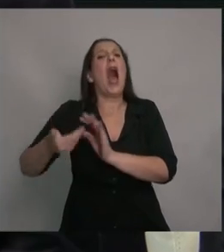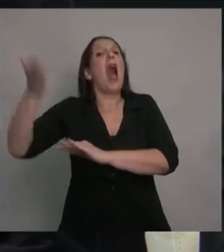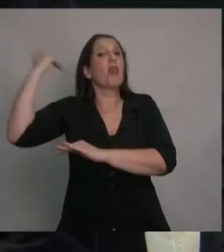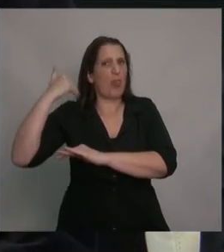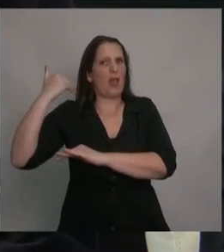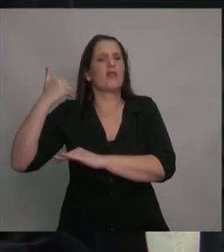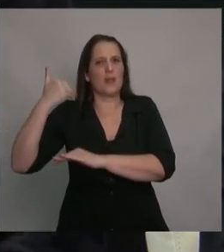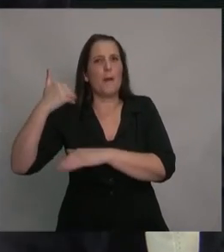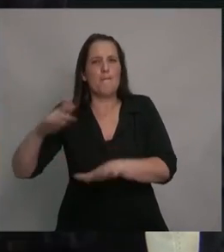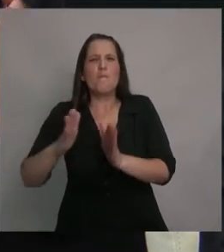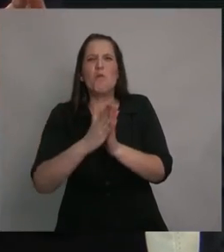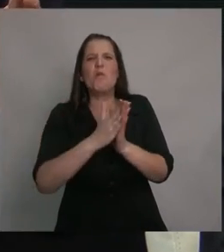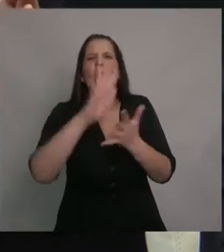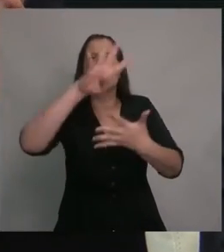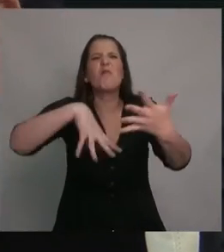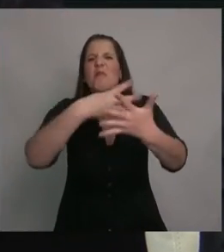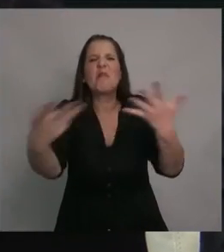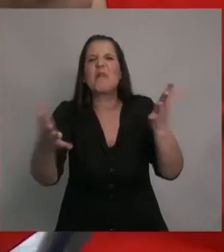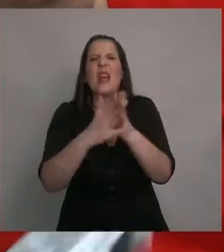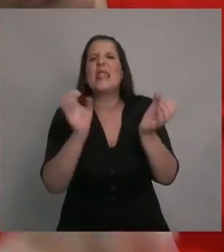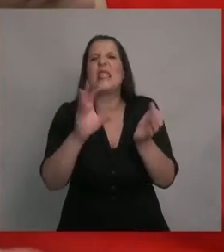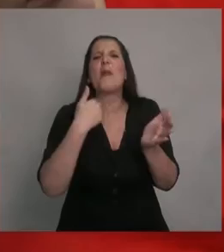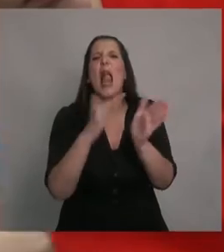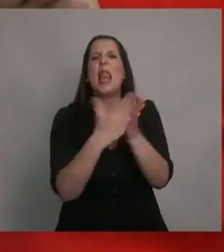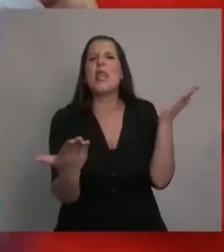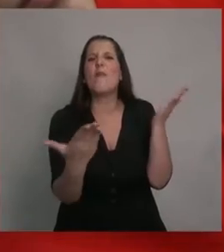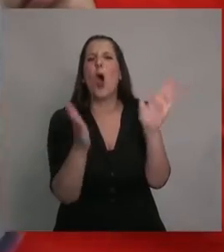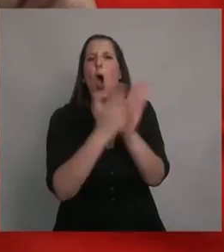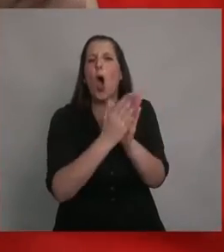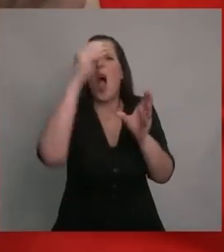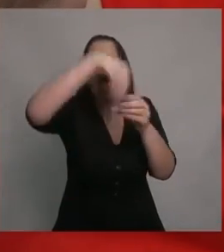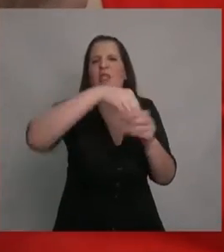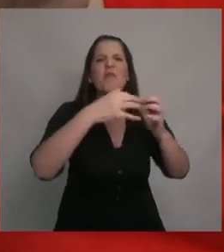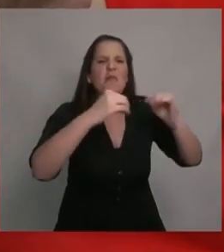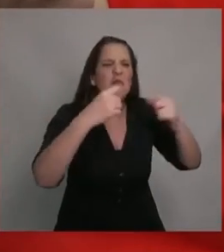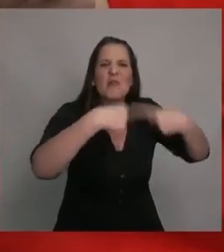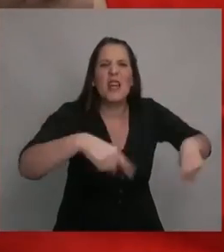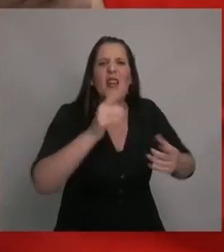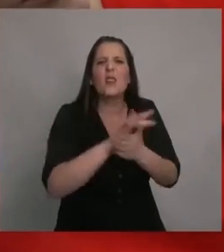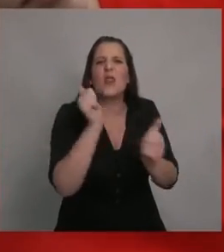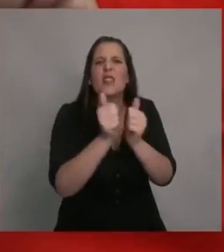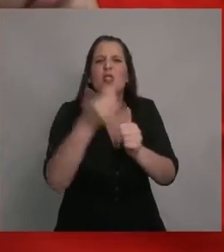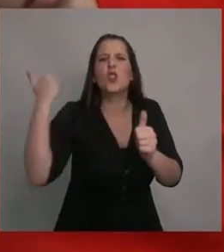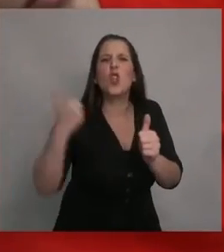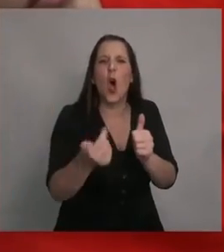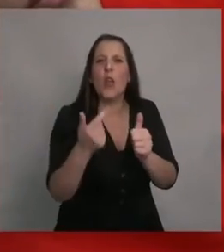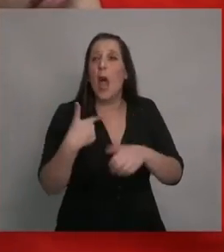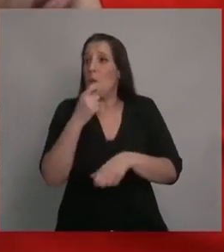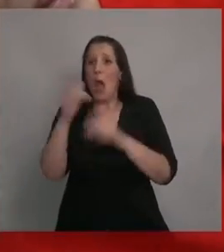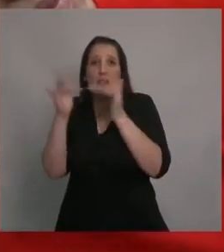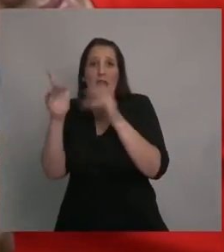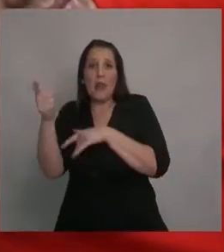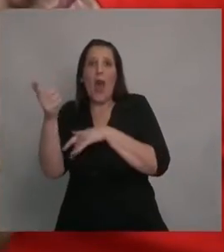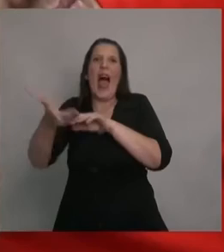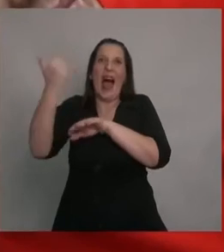desde finales del siglo antes pasado, presume de ser el libro de los hechos? Y antes de la era de la Internet era donde las personas iban a buscarlo todo, cualquier